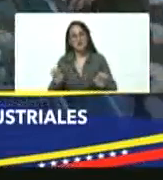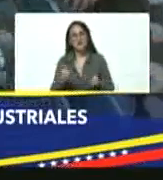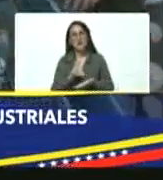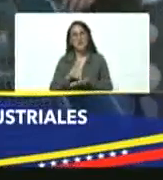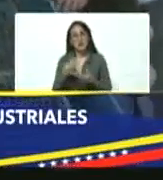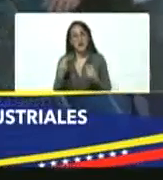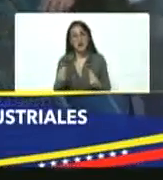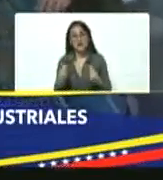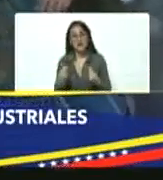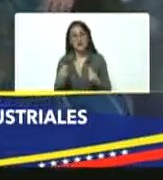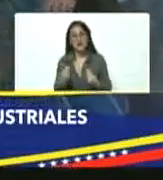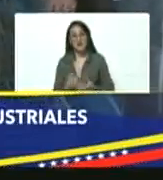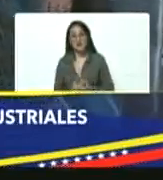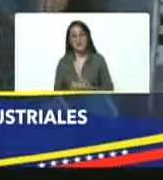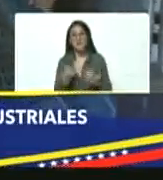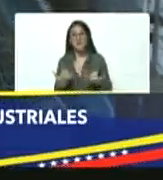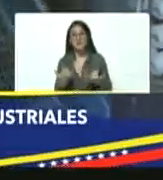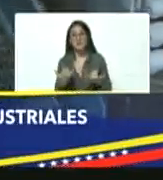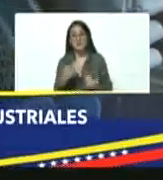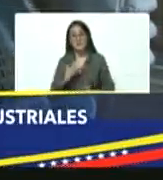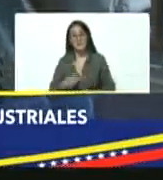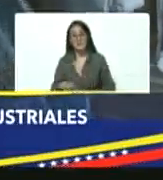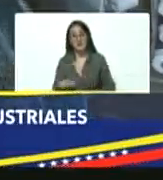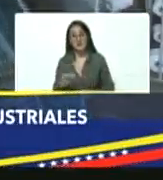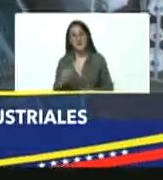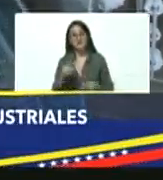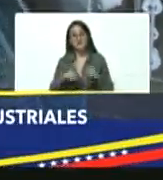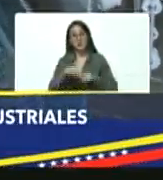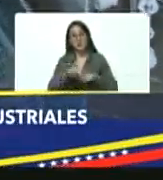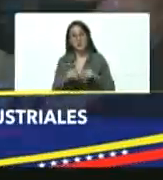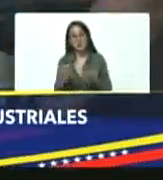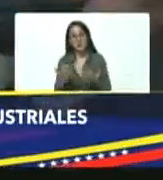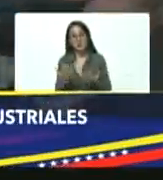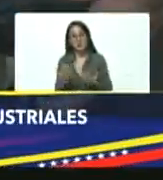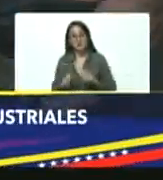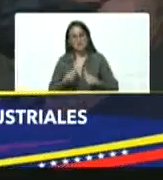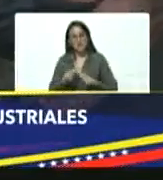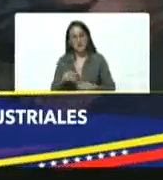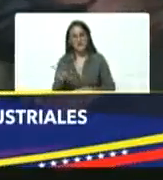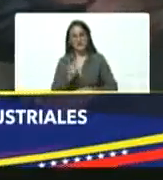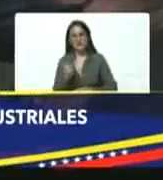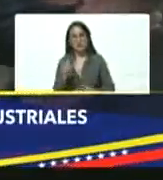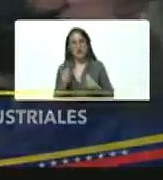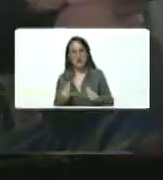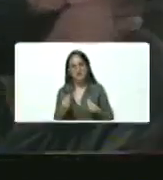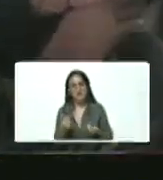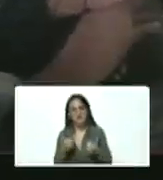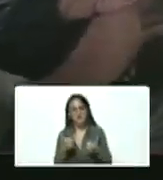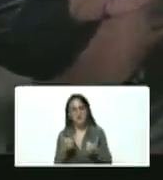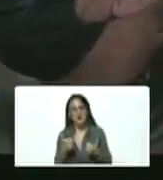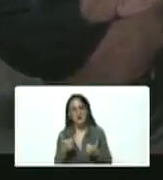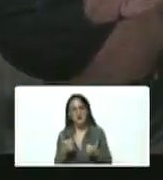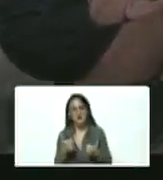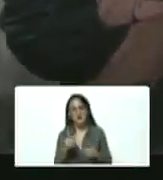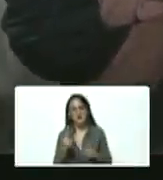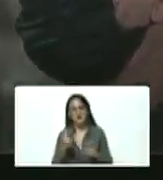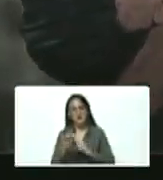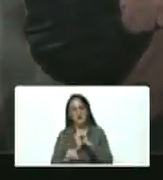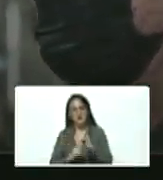y de calidad. Pero en este caso, presidente, con productos hechos en Venezuela, con calidad excelente de estándar